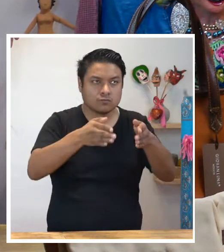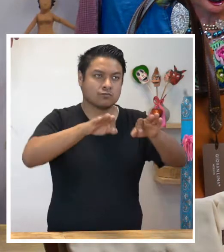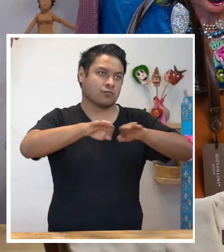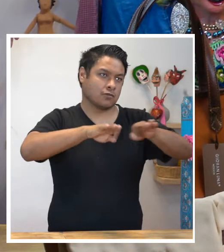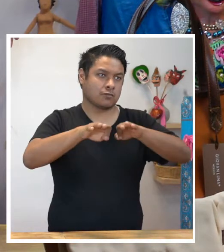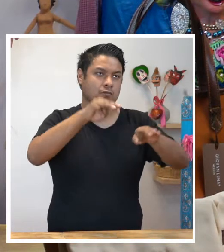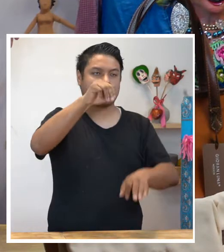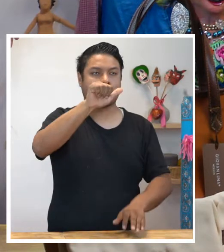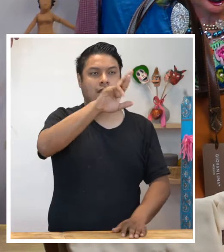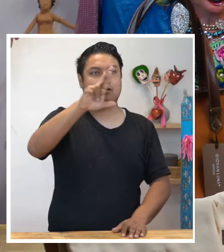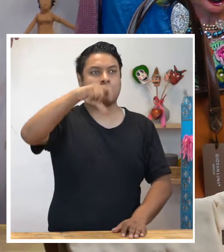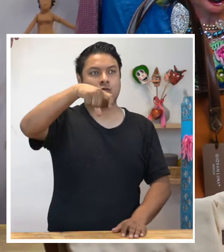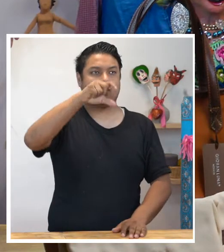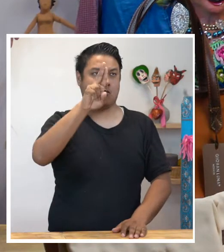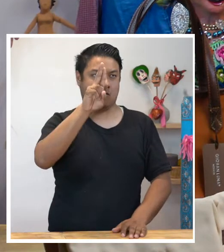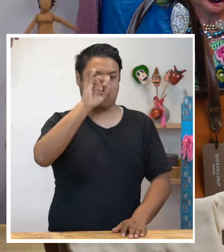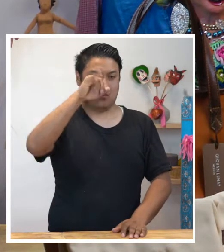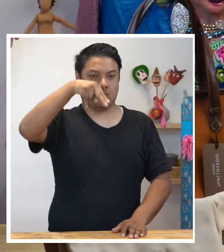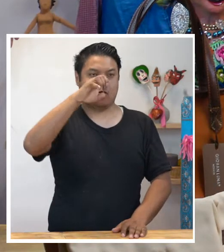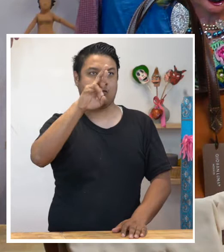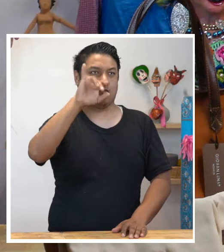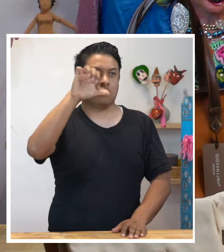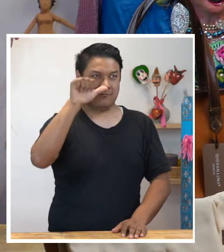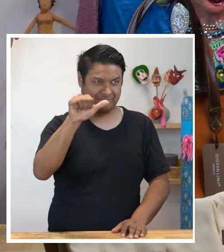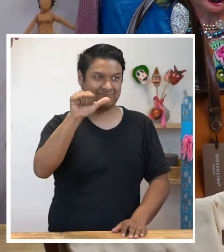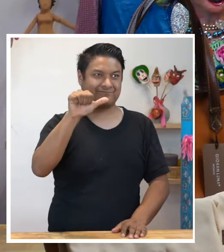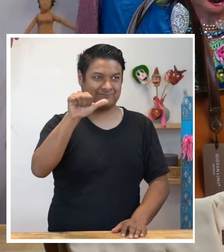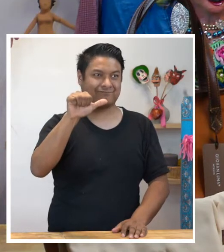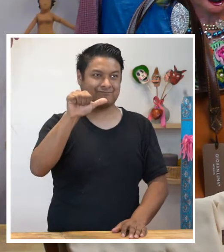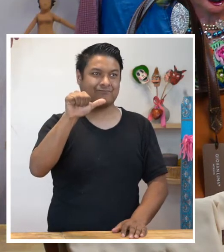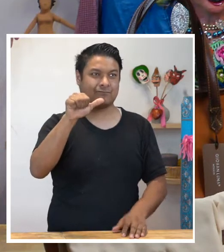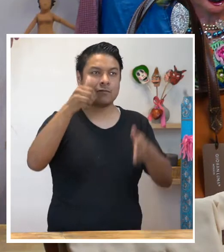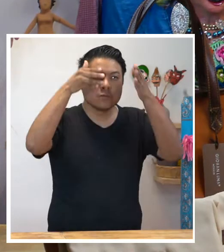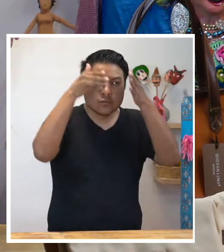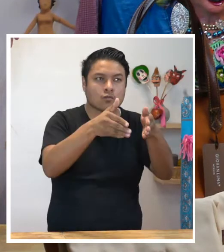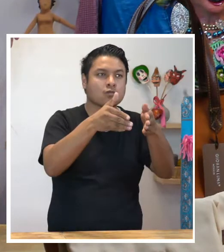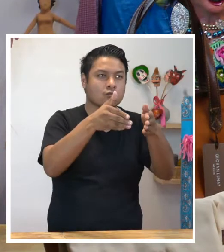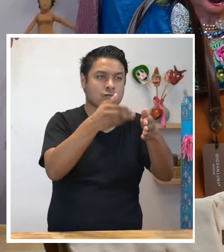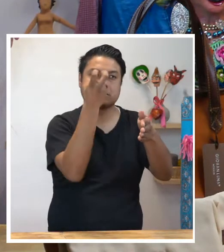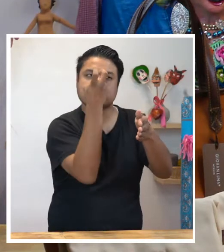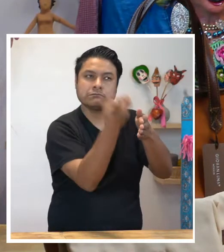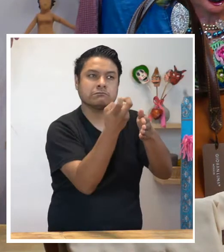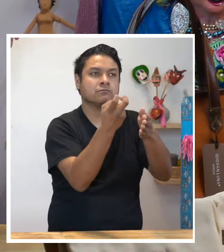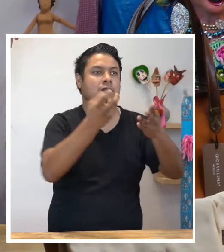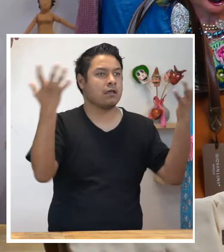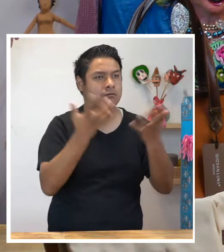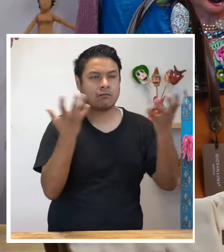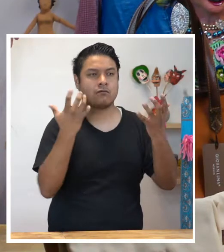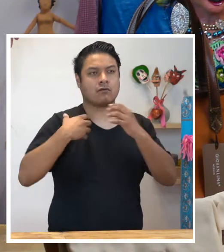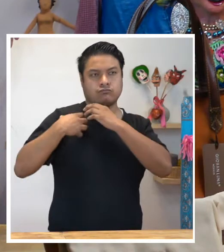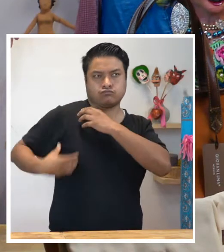donde hacemos bolsos, mandiles y diversos accesorios para el día a día, tanto de hombres como de